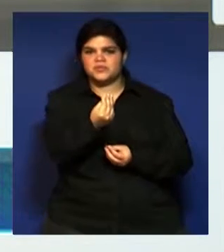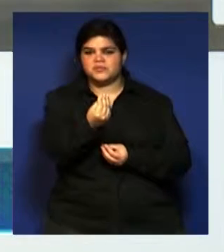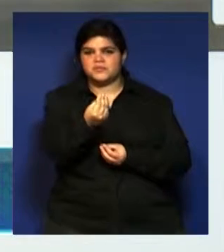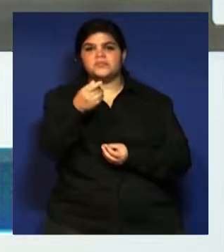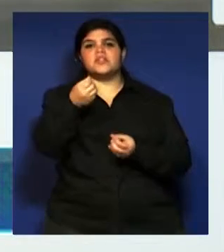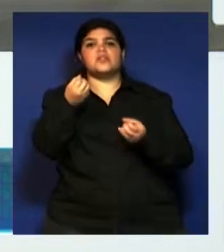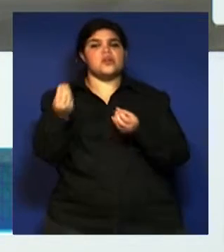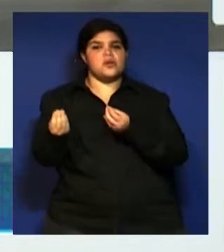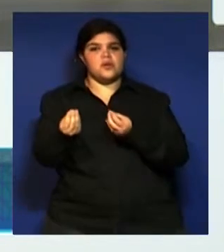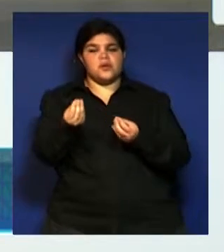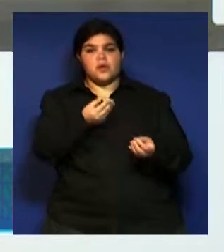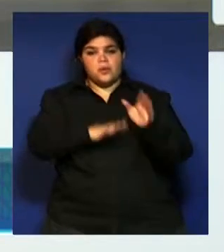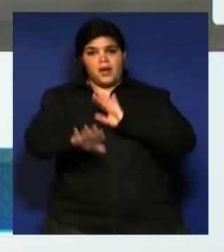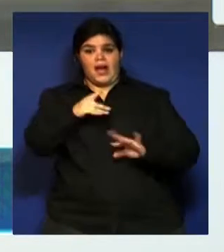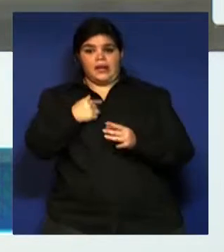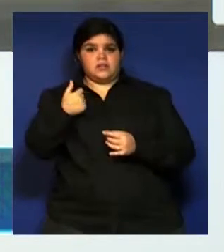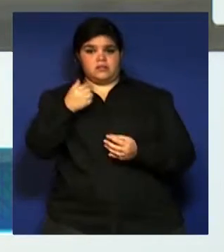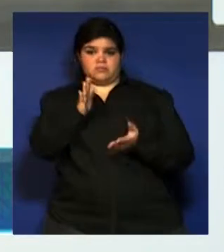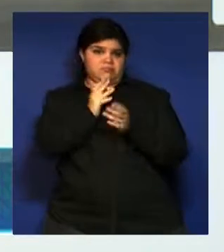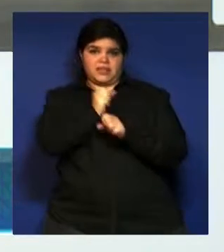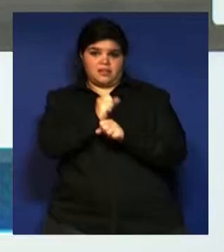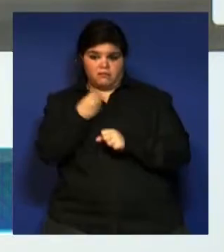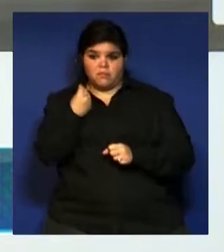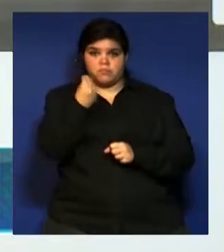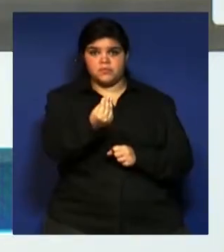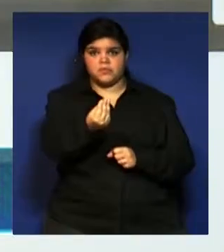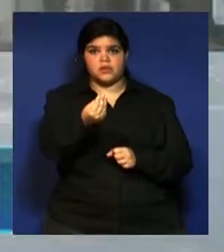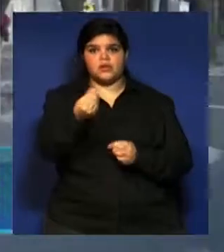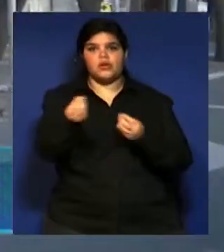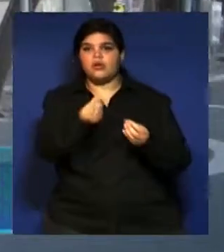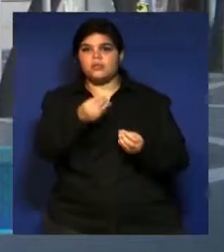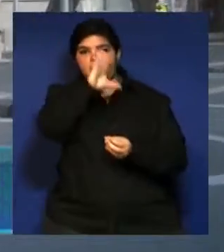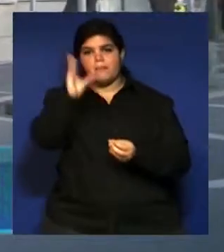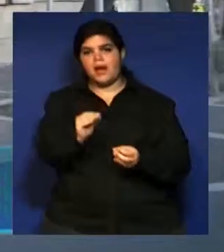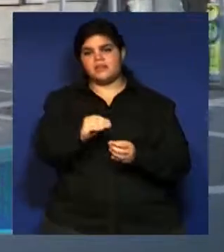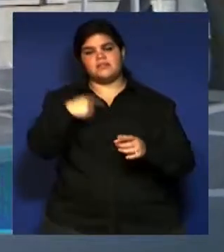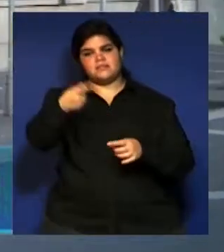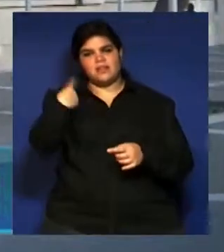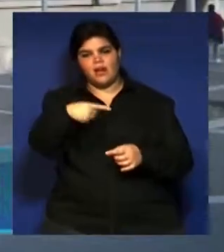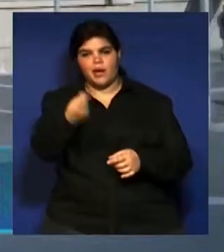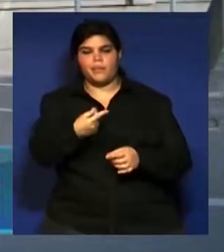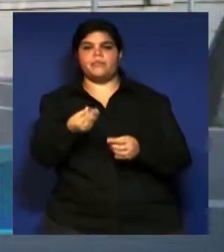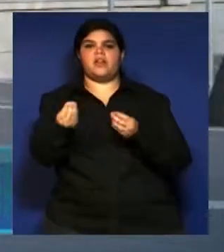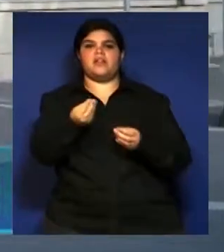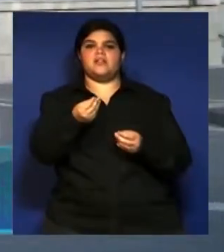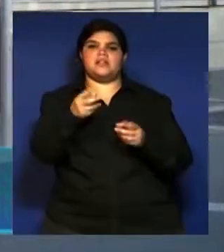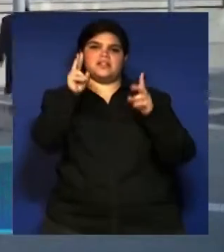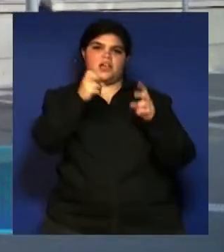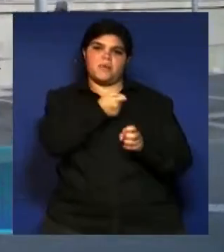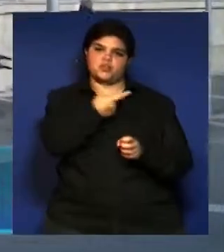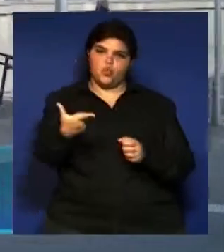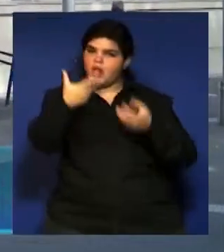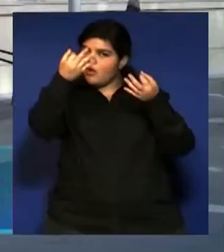para poder acceder al cargo? Entonces, en la mayoría de los países se hace mucho énfasis, primero en las condiciones salariales